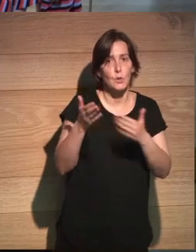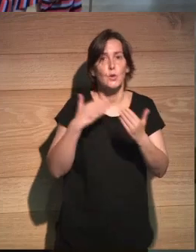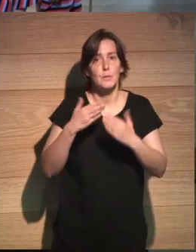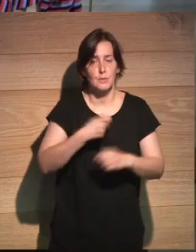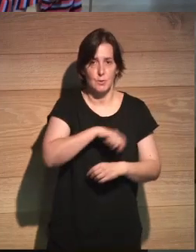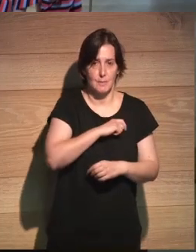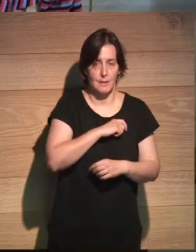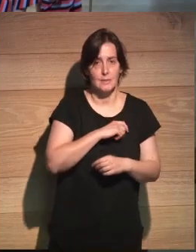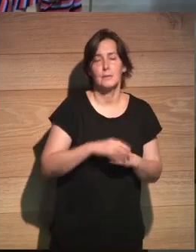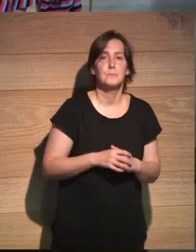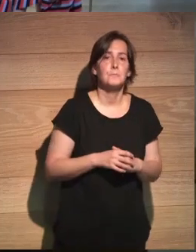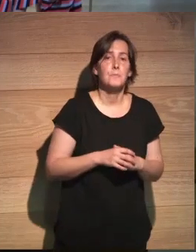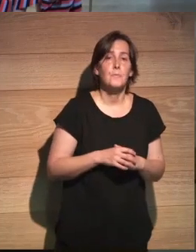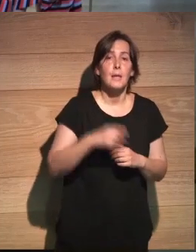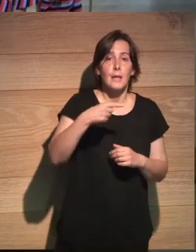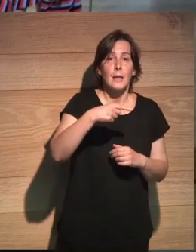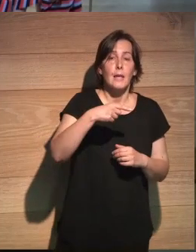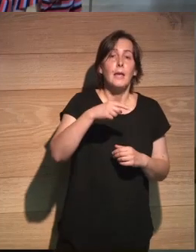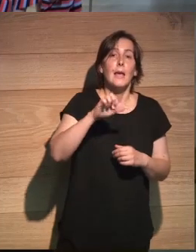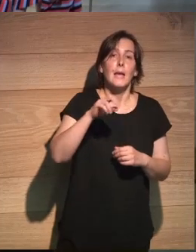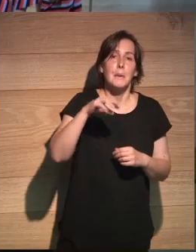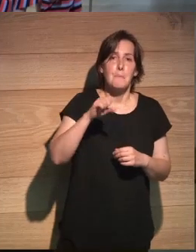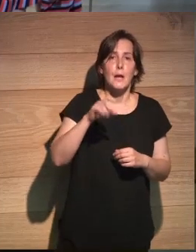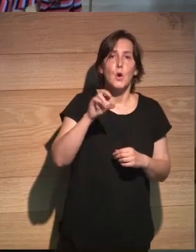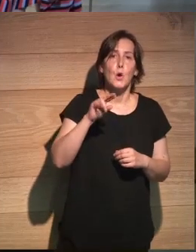España. Germán Orizaola,